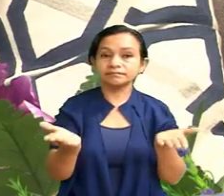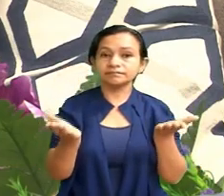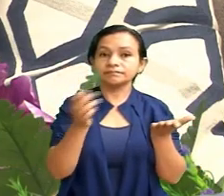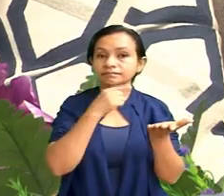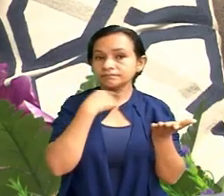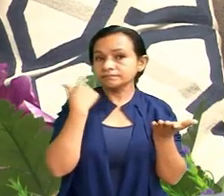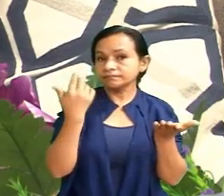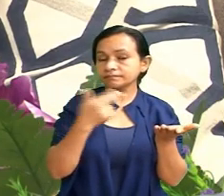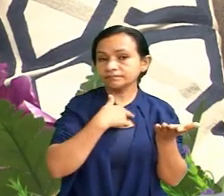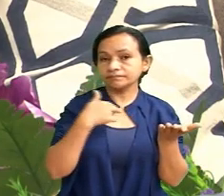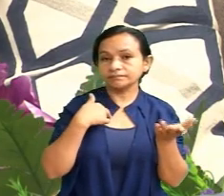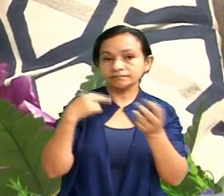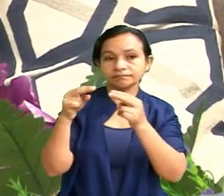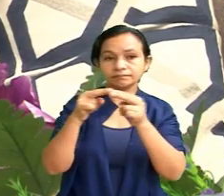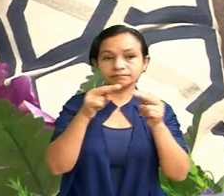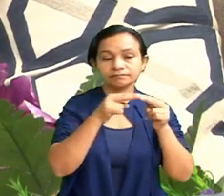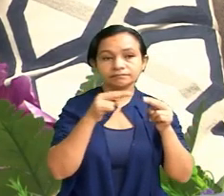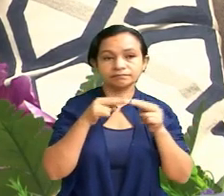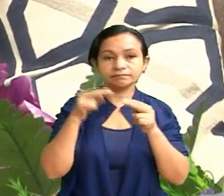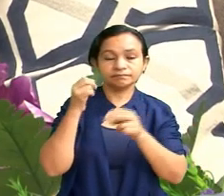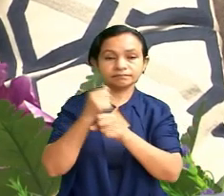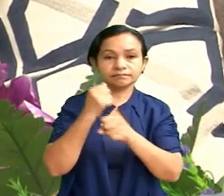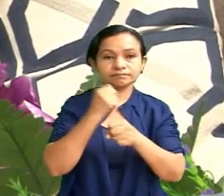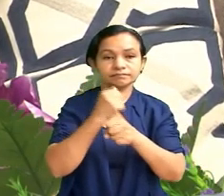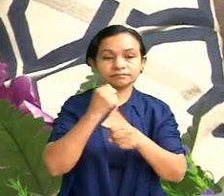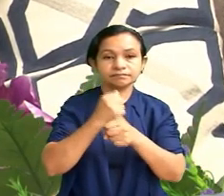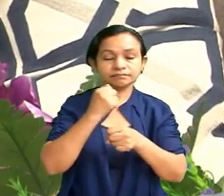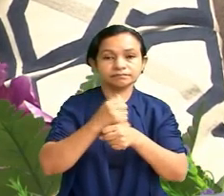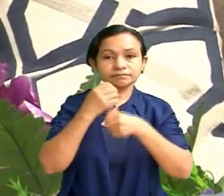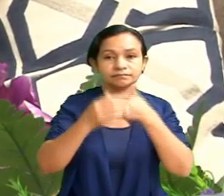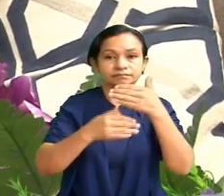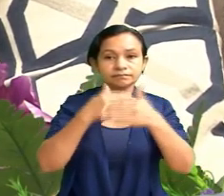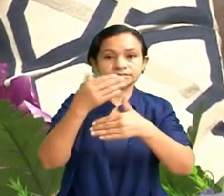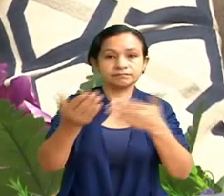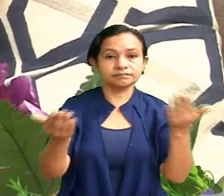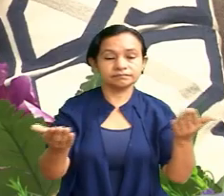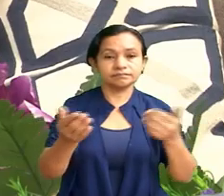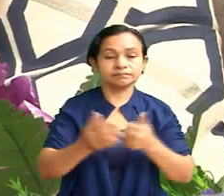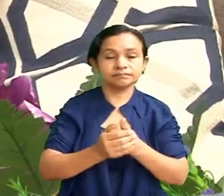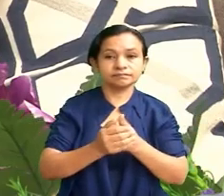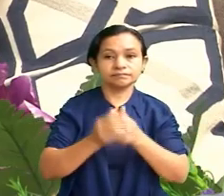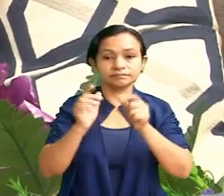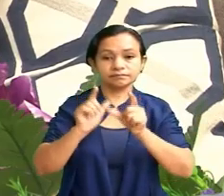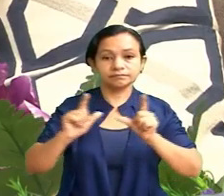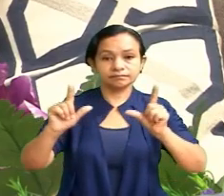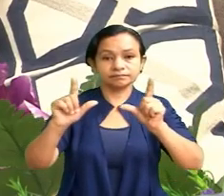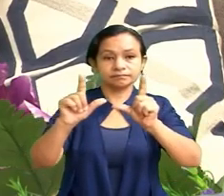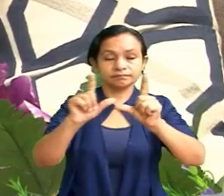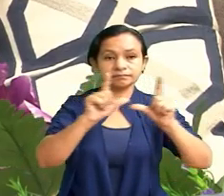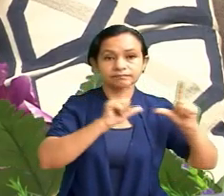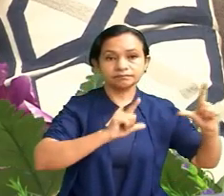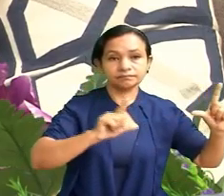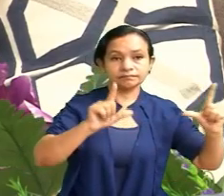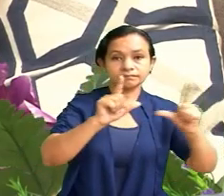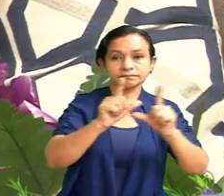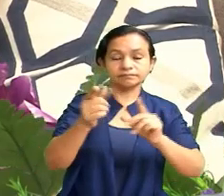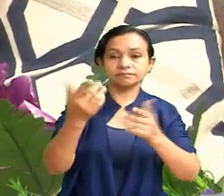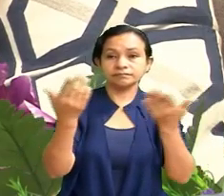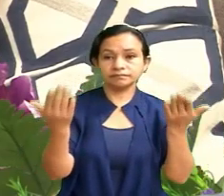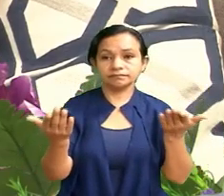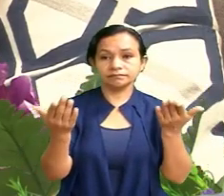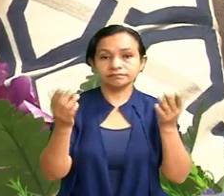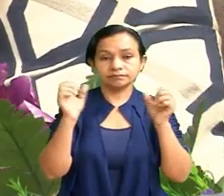articulando todo un trabajo todo el proceso en estos espacios garantizan también la oportunidad para